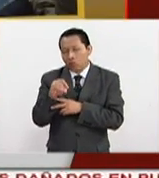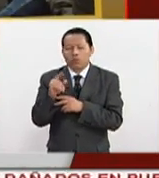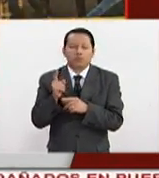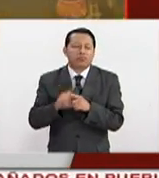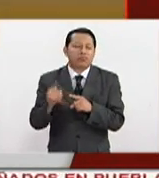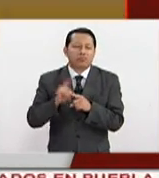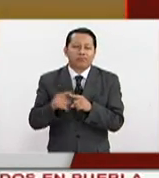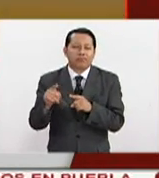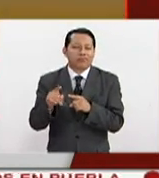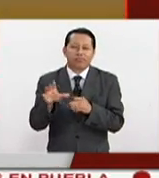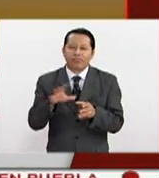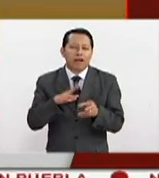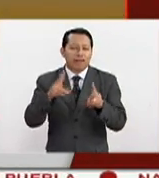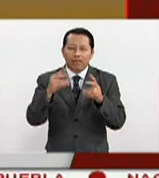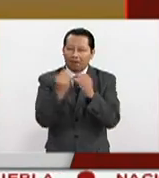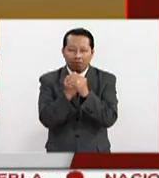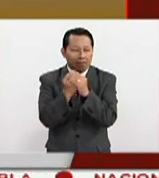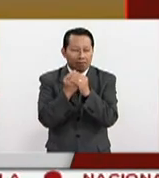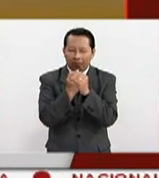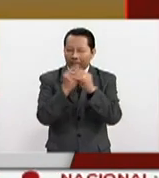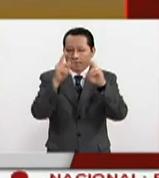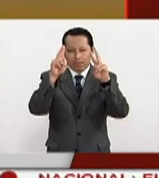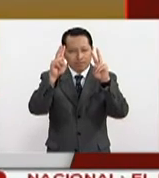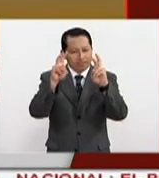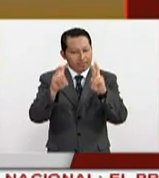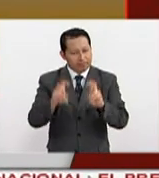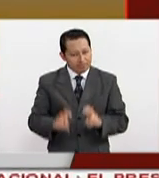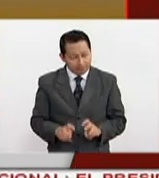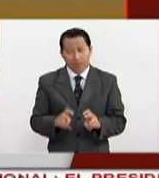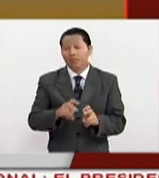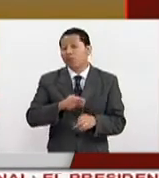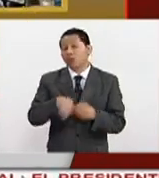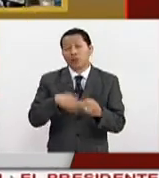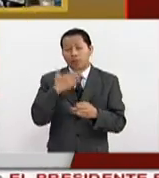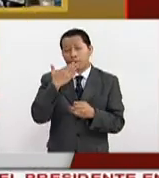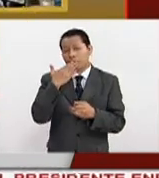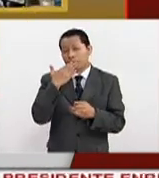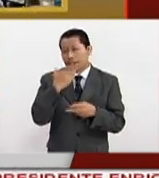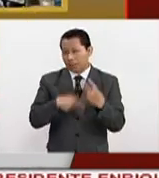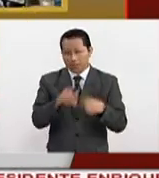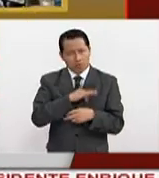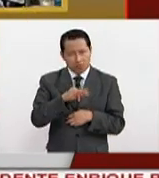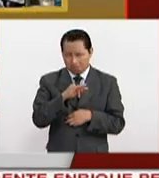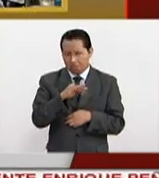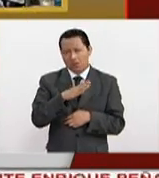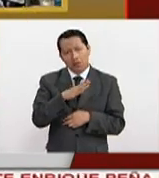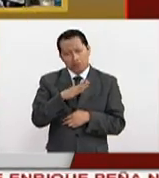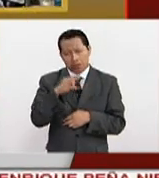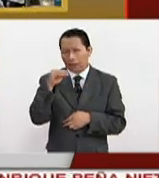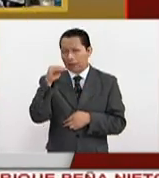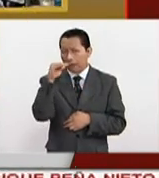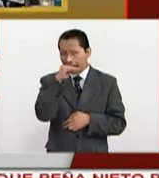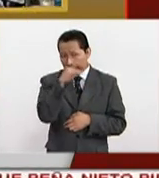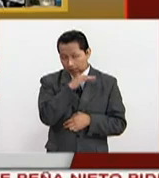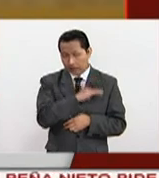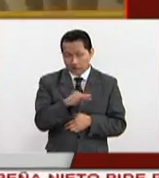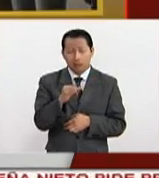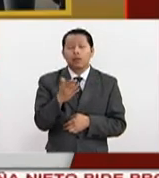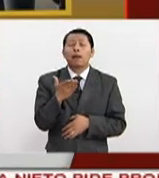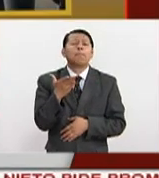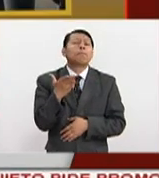las especialidades. Todo el mundo está bienvenido a verlo, es totalmente gratis y lo que estamos pidiendo a cambio